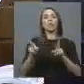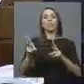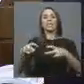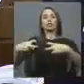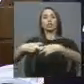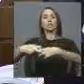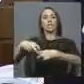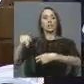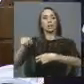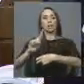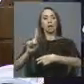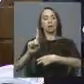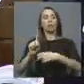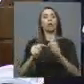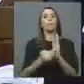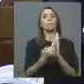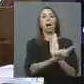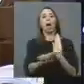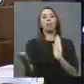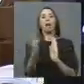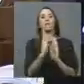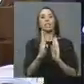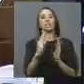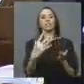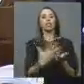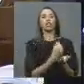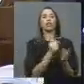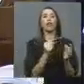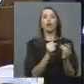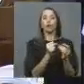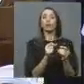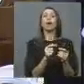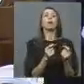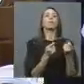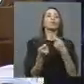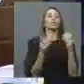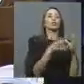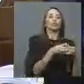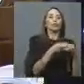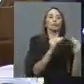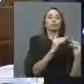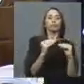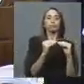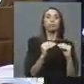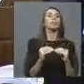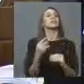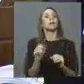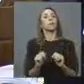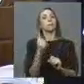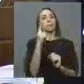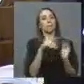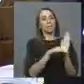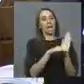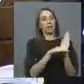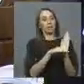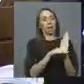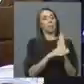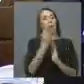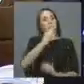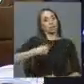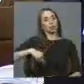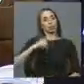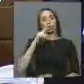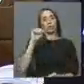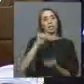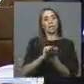sindicato para los beneficios que se recogen. Y por consiguiente reiteramos lo que ya hicimos en la primera etapa de nuestro reclamo de